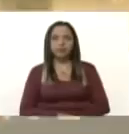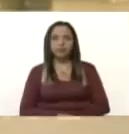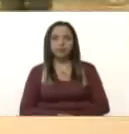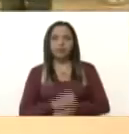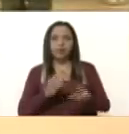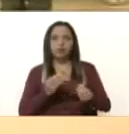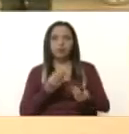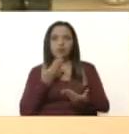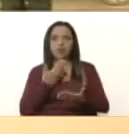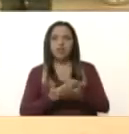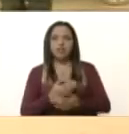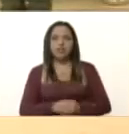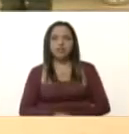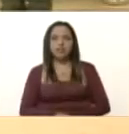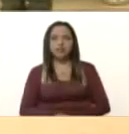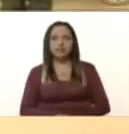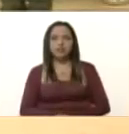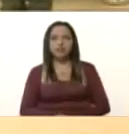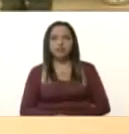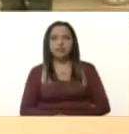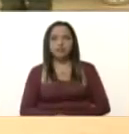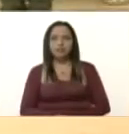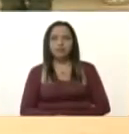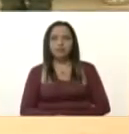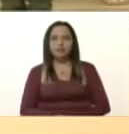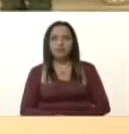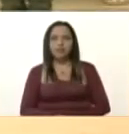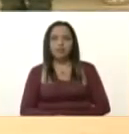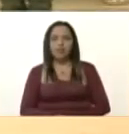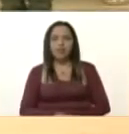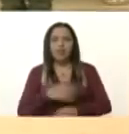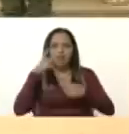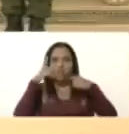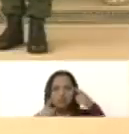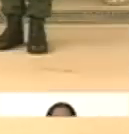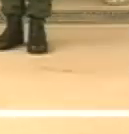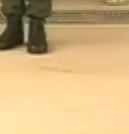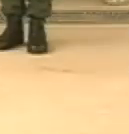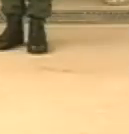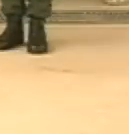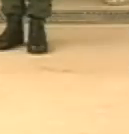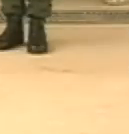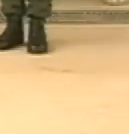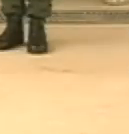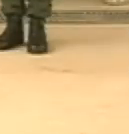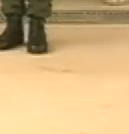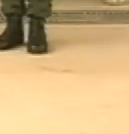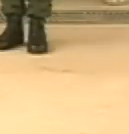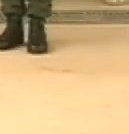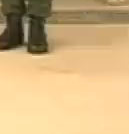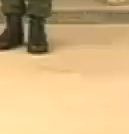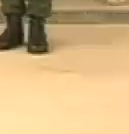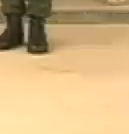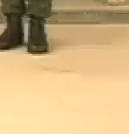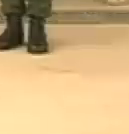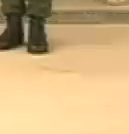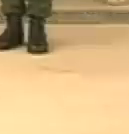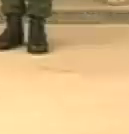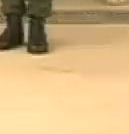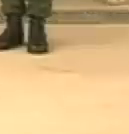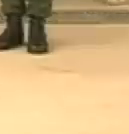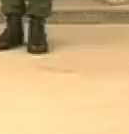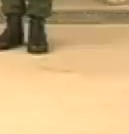Muchísimas gracias, mi comandante en jefe, Chávez vive. Venezuela vive con este proyecto, Venezuela